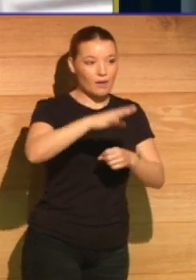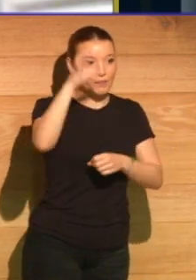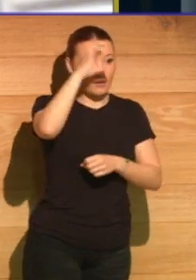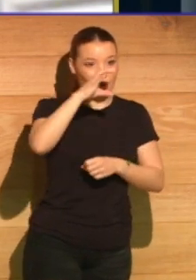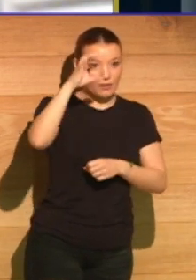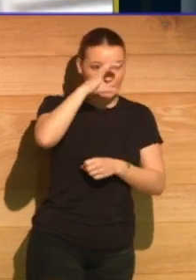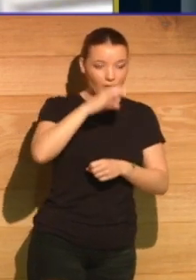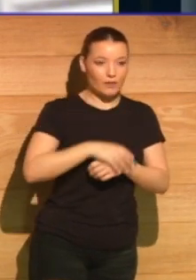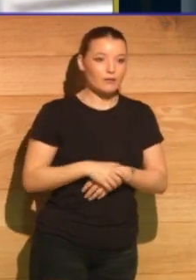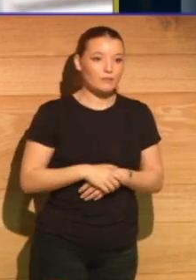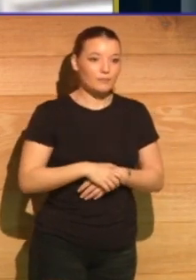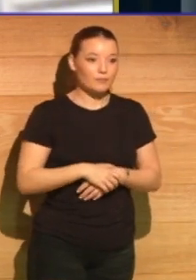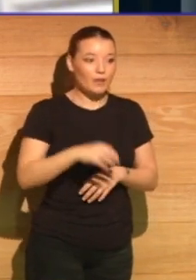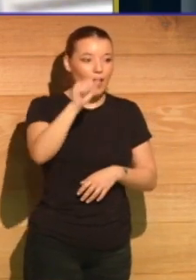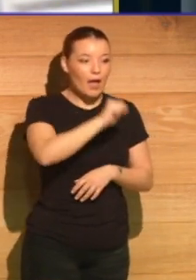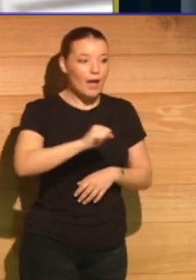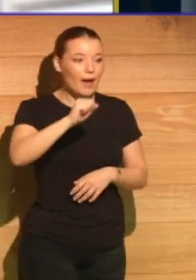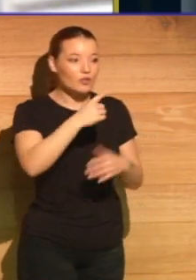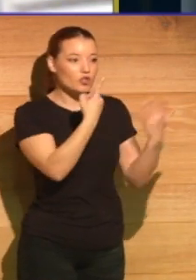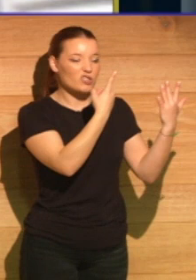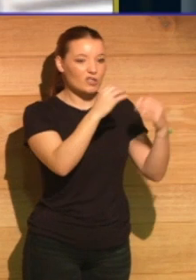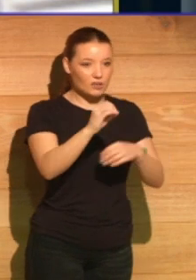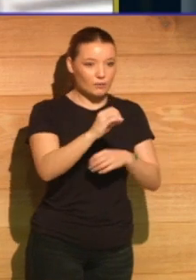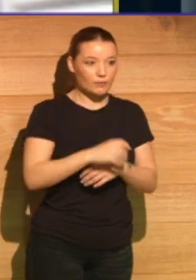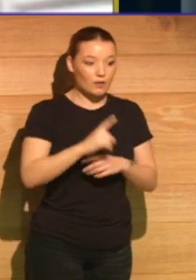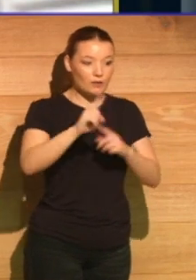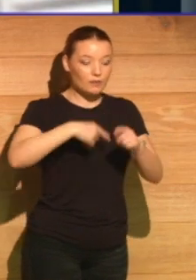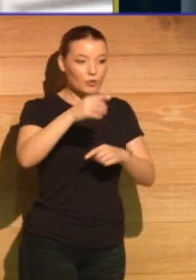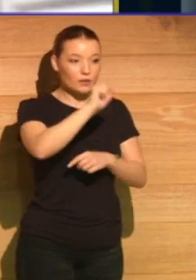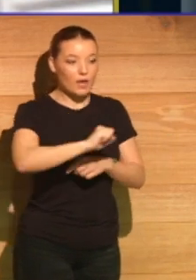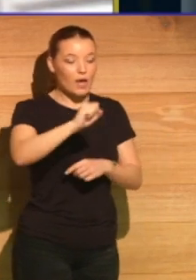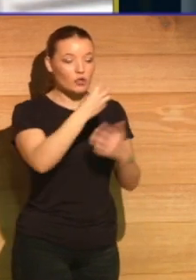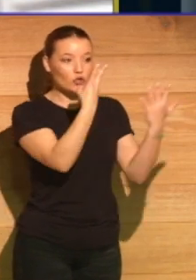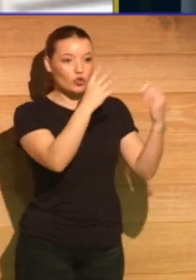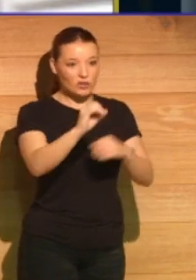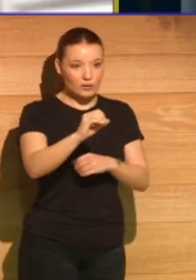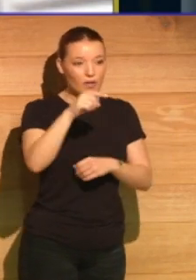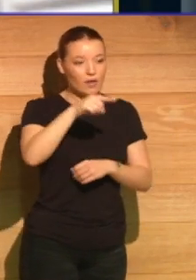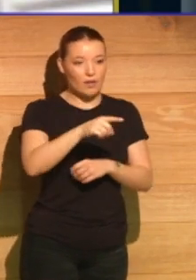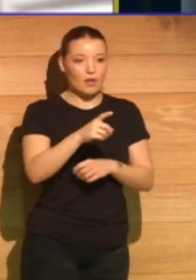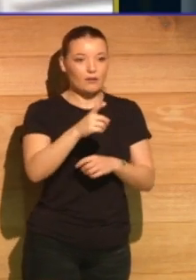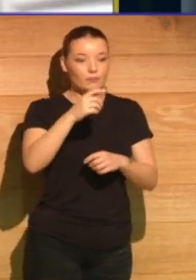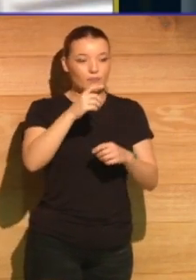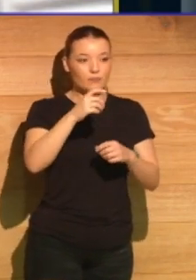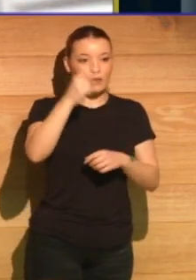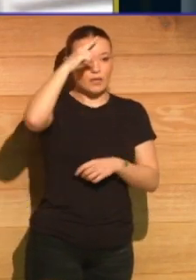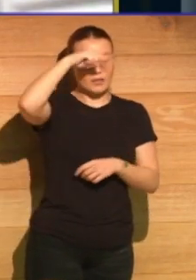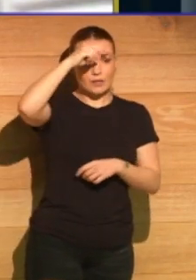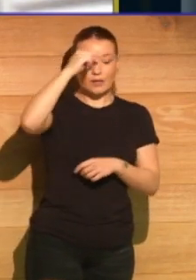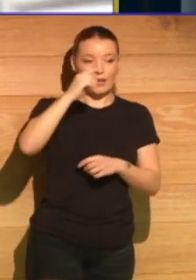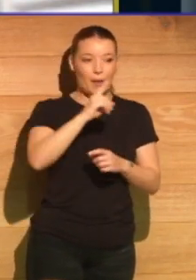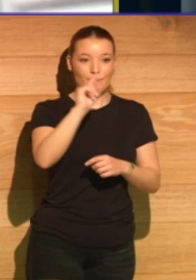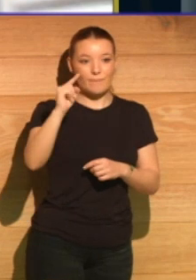los 60. En los 80 se convirtió en la primera catedrática de óptica y nos comentaba hace unos minutos